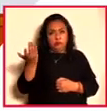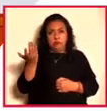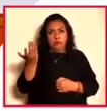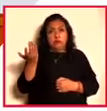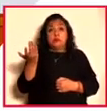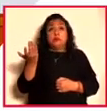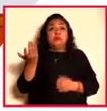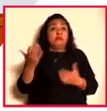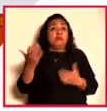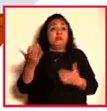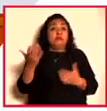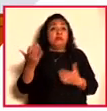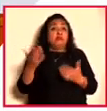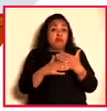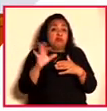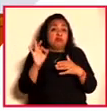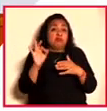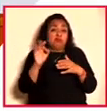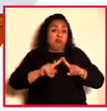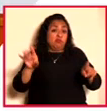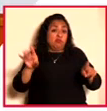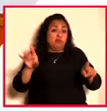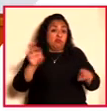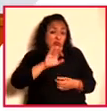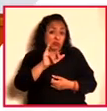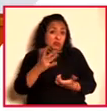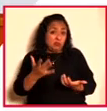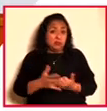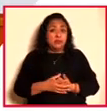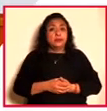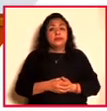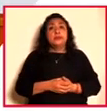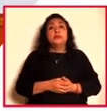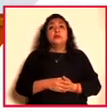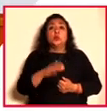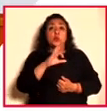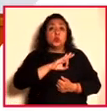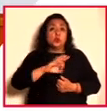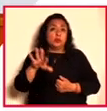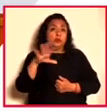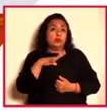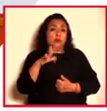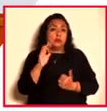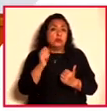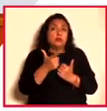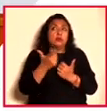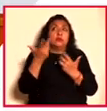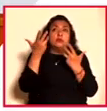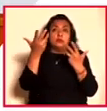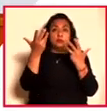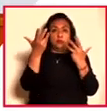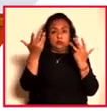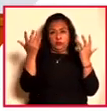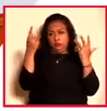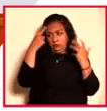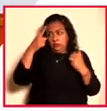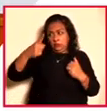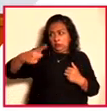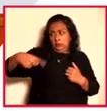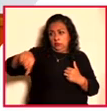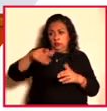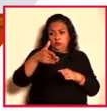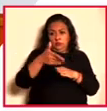cosas pudieron haber sido diferentes, que se puede generar alguna esperanza para, para ellos previo a la